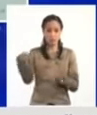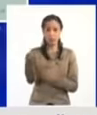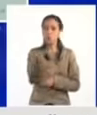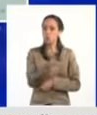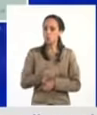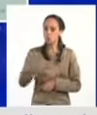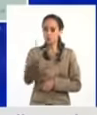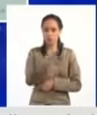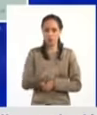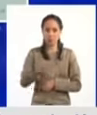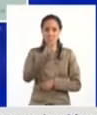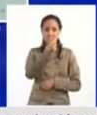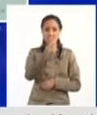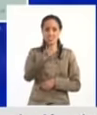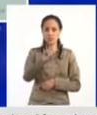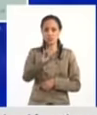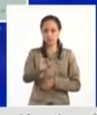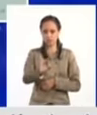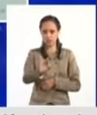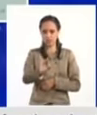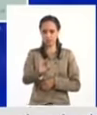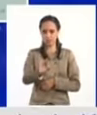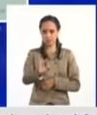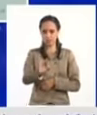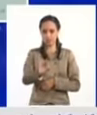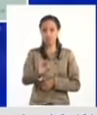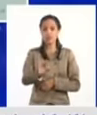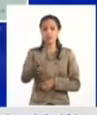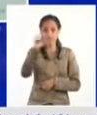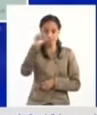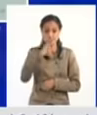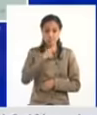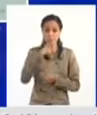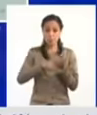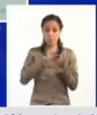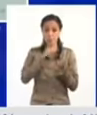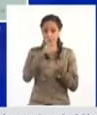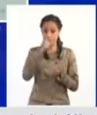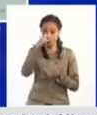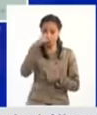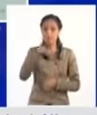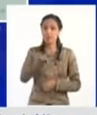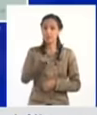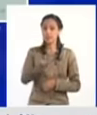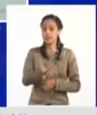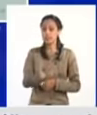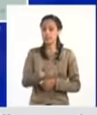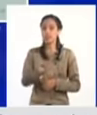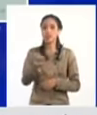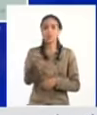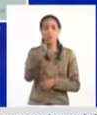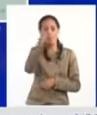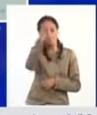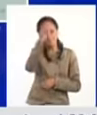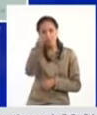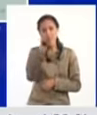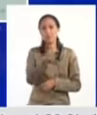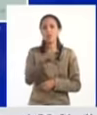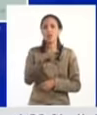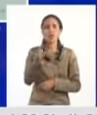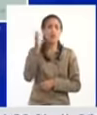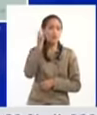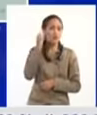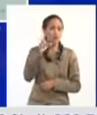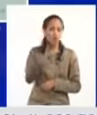Camagüey, 107. Céspedes 17, pero diagnostica casos Najasa, Mina, Vertiente, Florida,